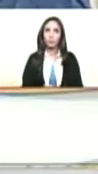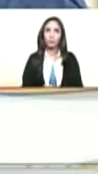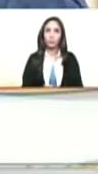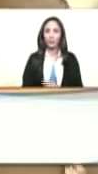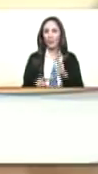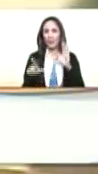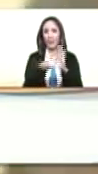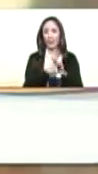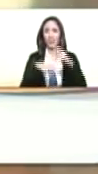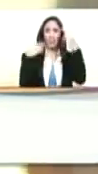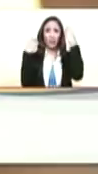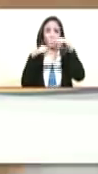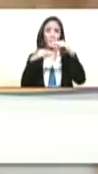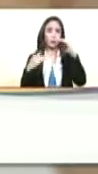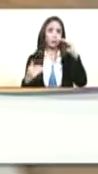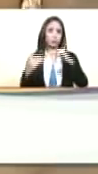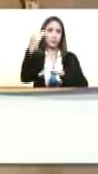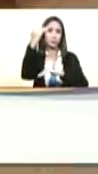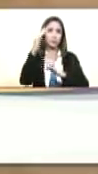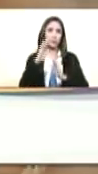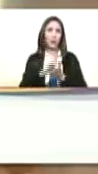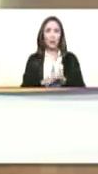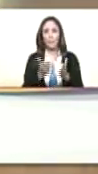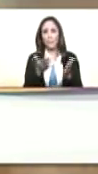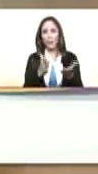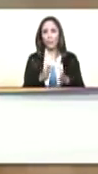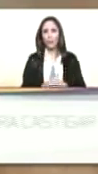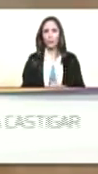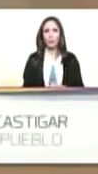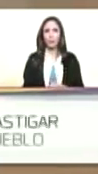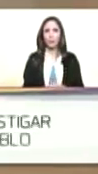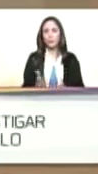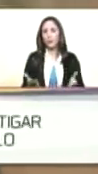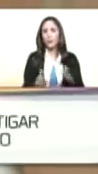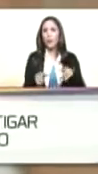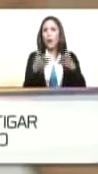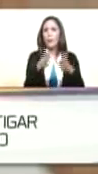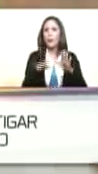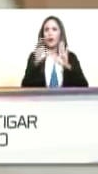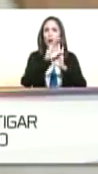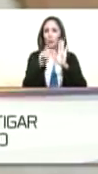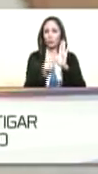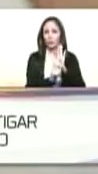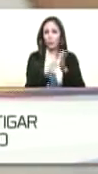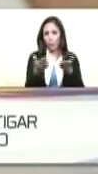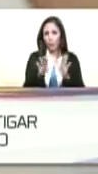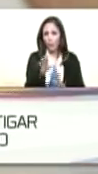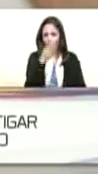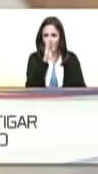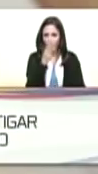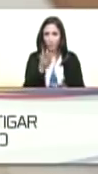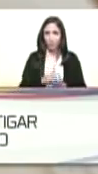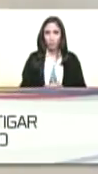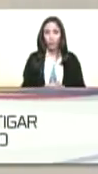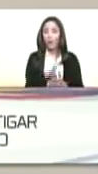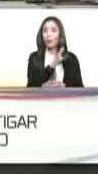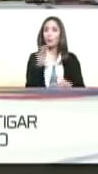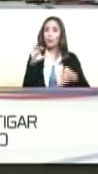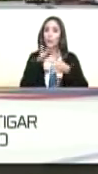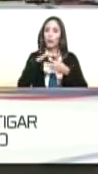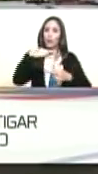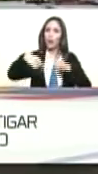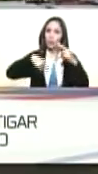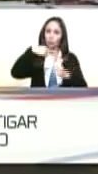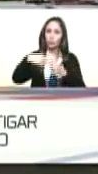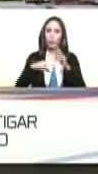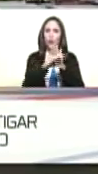el más alto rango. Es casi como que fuera parte del texto constitucional del país. Es parte de la revolución constituyente que